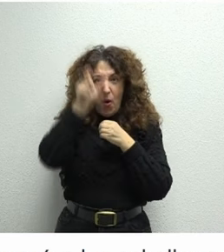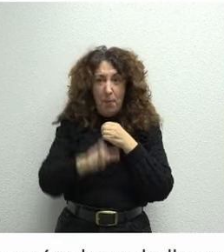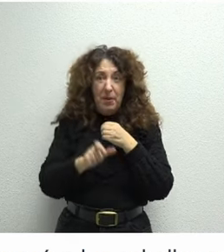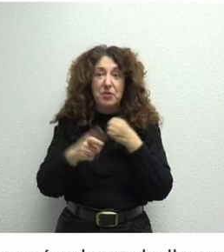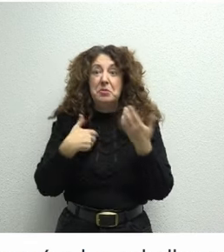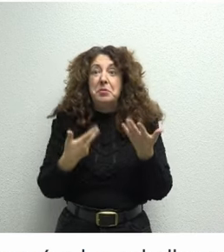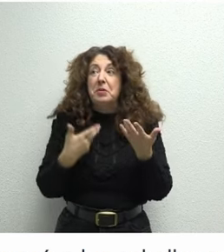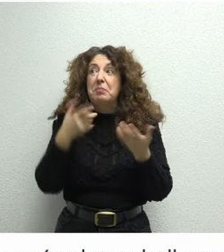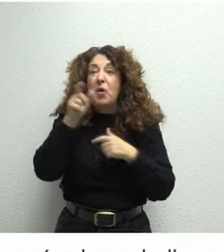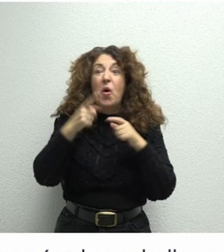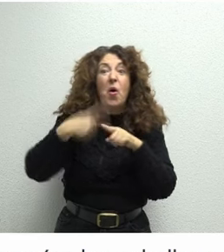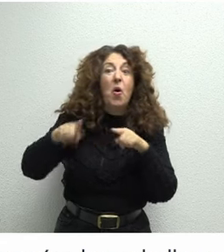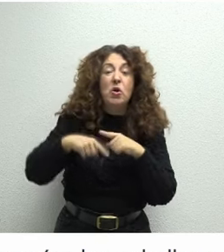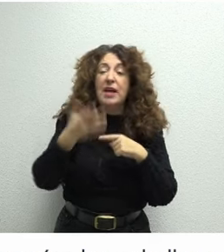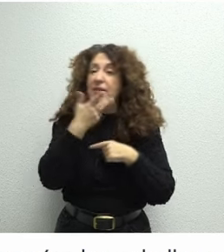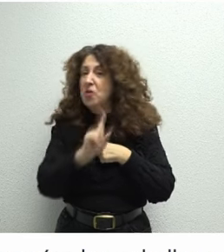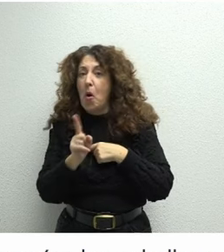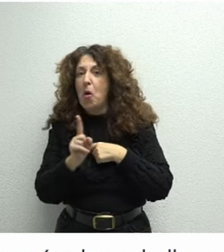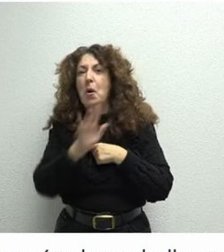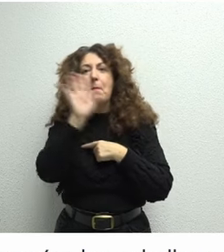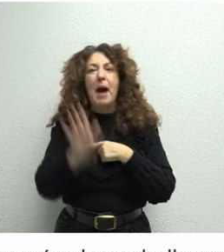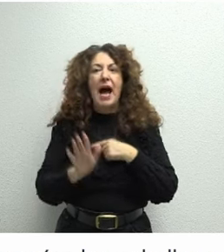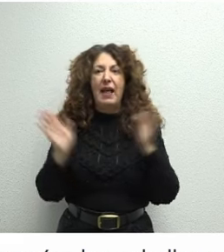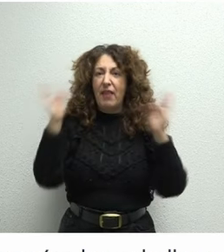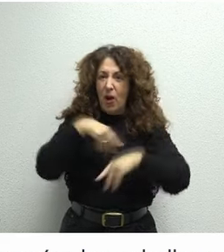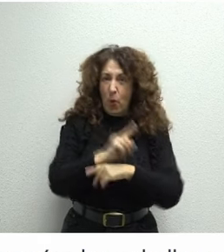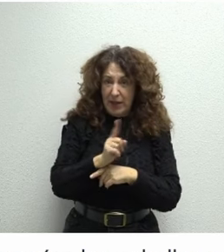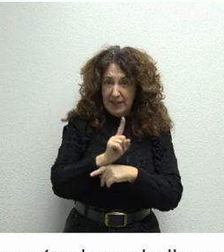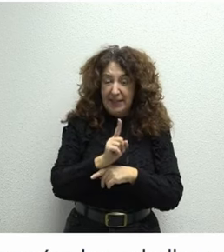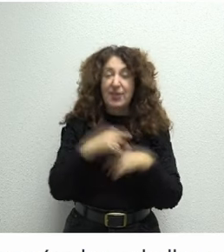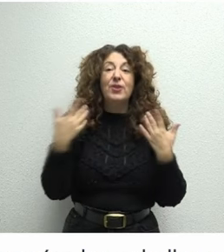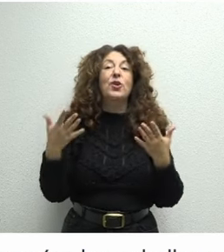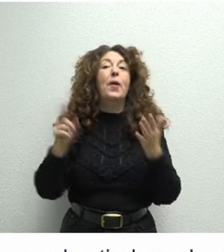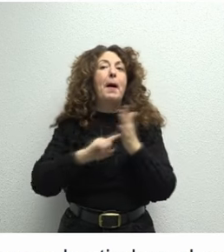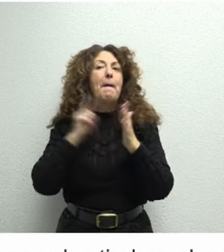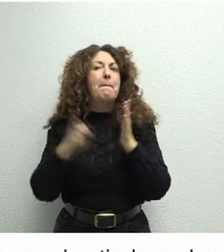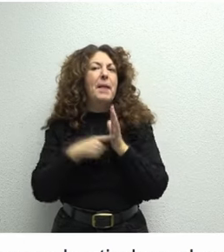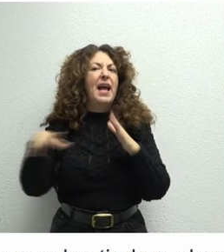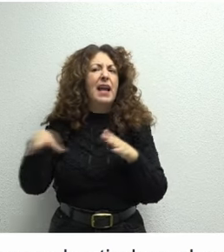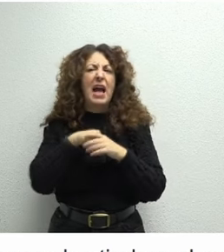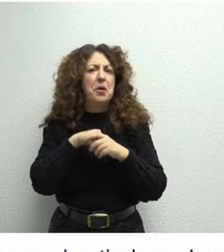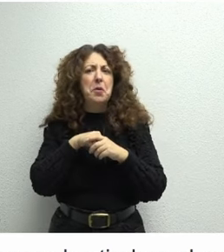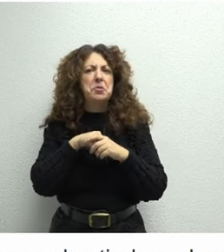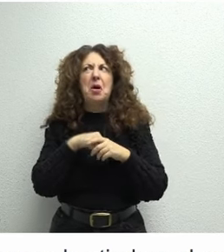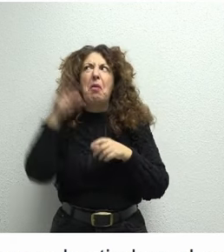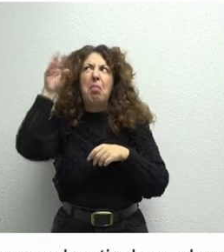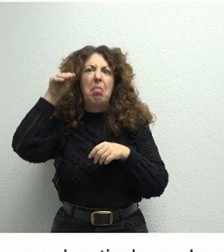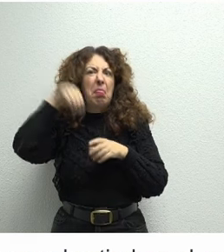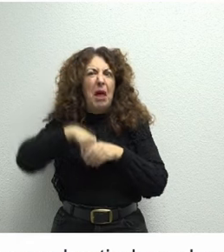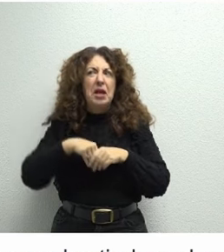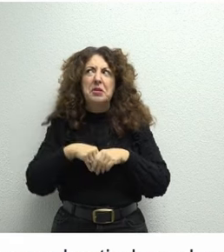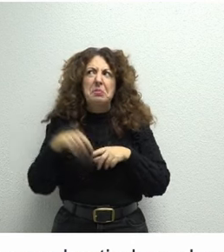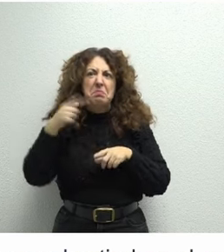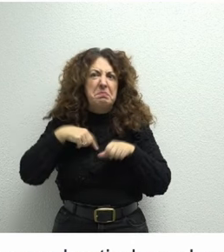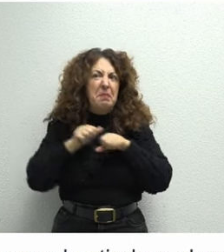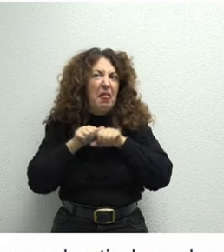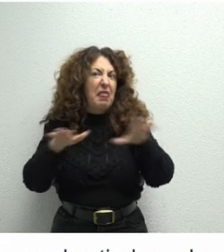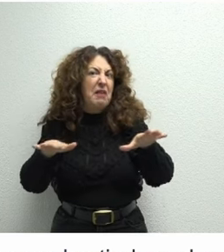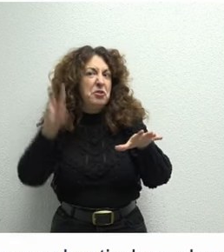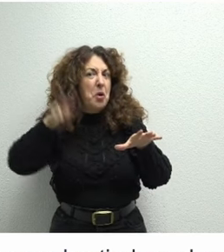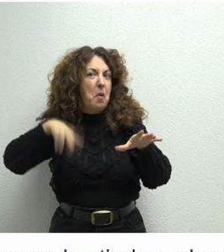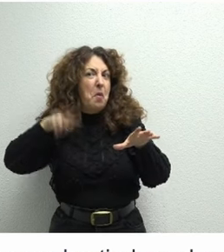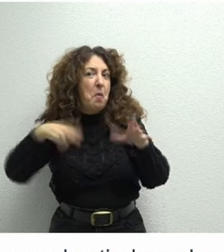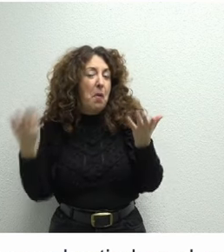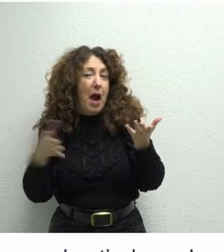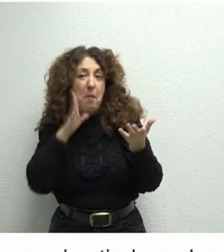no existe para nosotros Entonces plena inclusión ha estado apartada de nuestro de nuestra cartera de de funcion por decir de alguna manera me parece que en